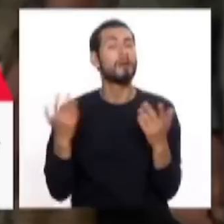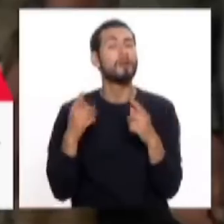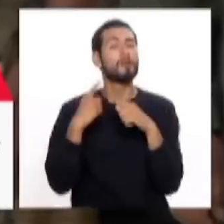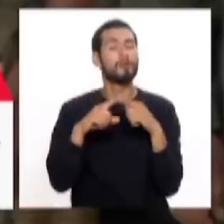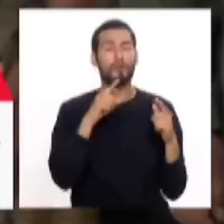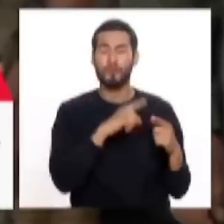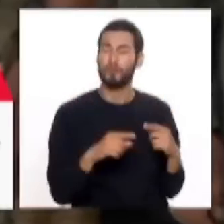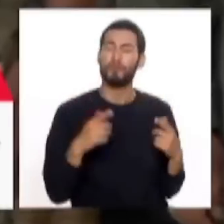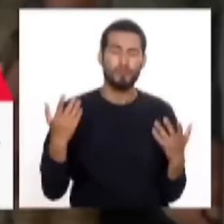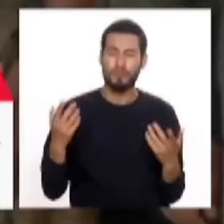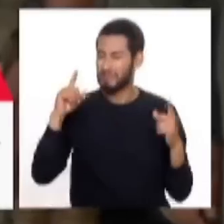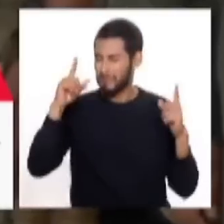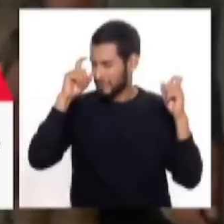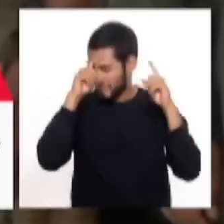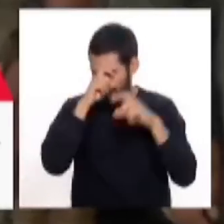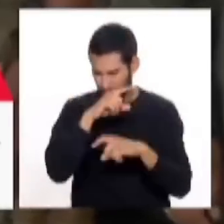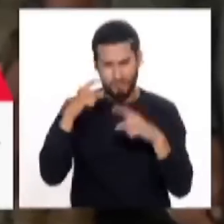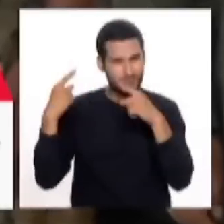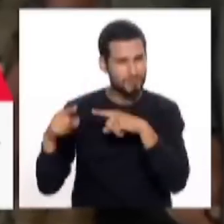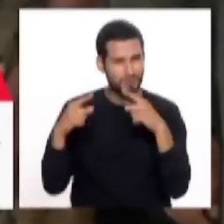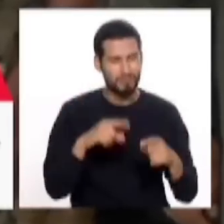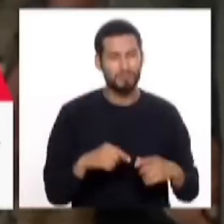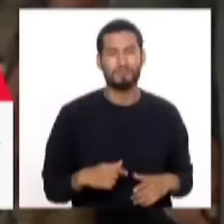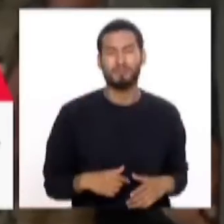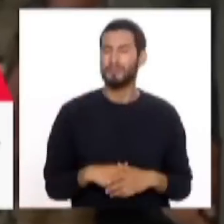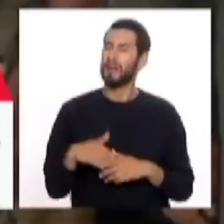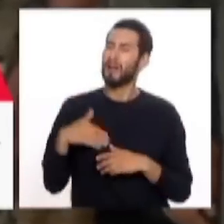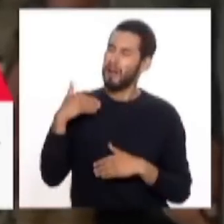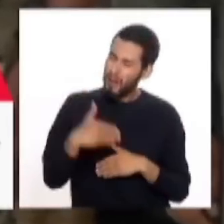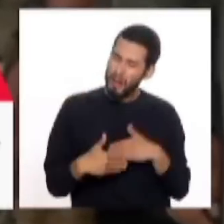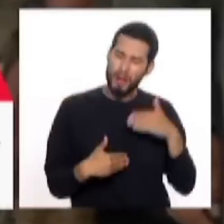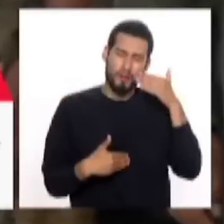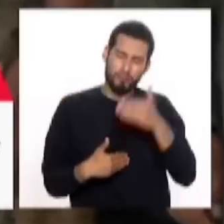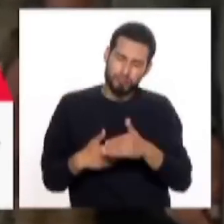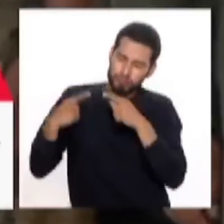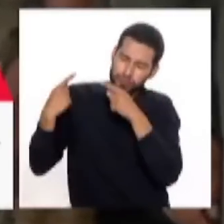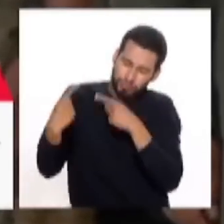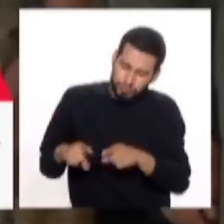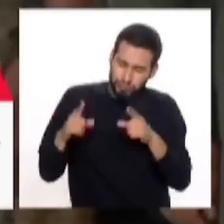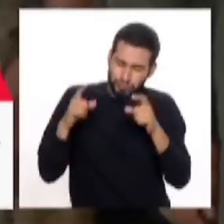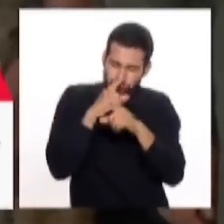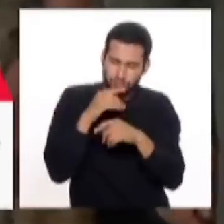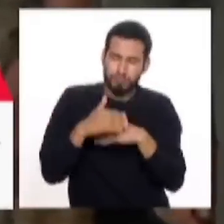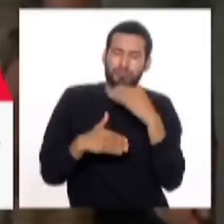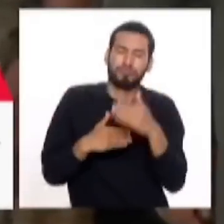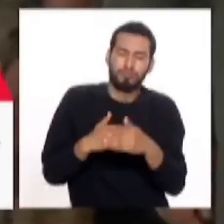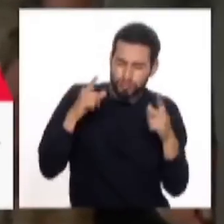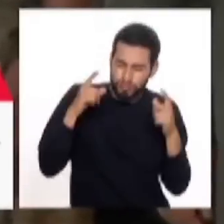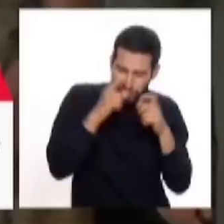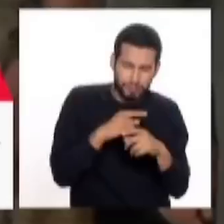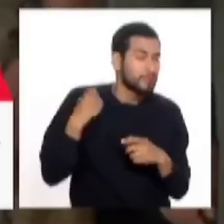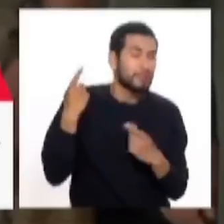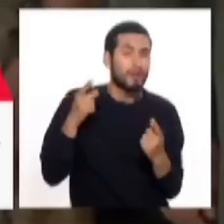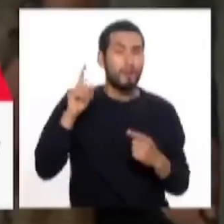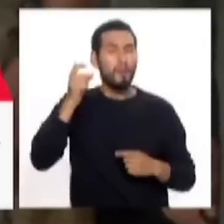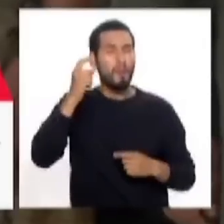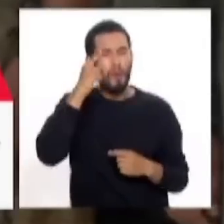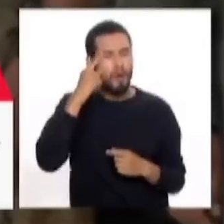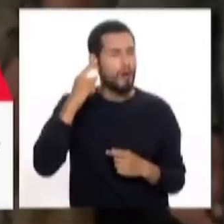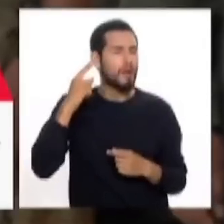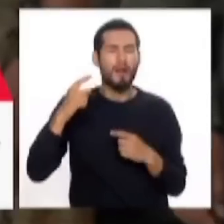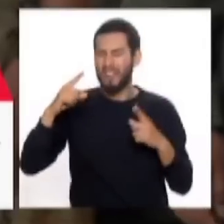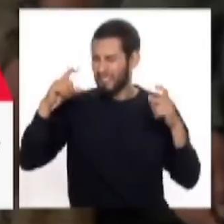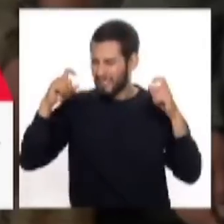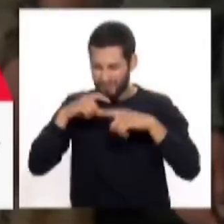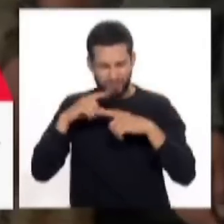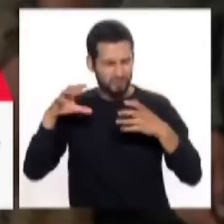afrontado varias crisis, una tras otra: una crisis política y social, una